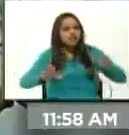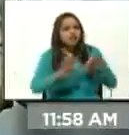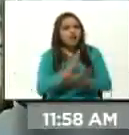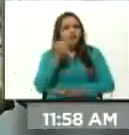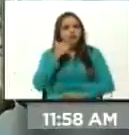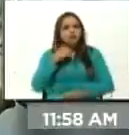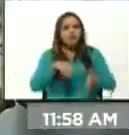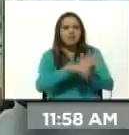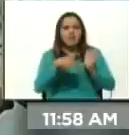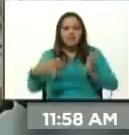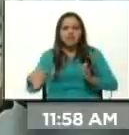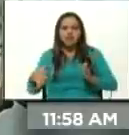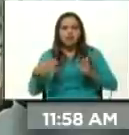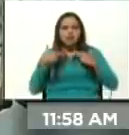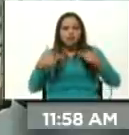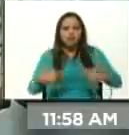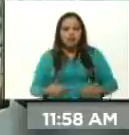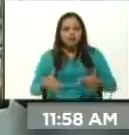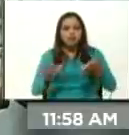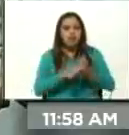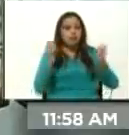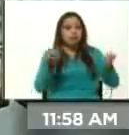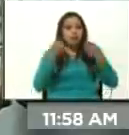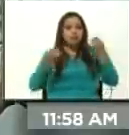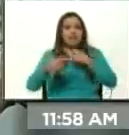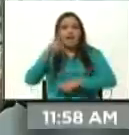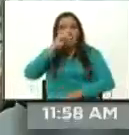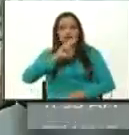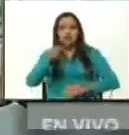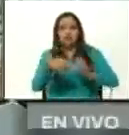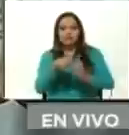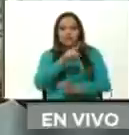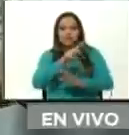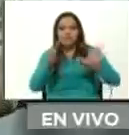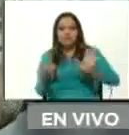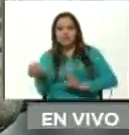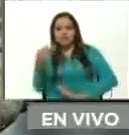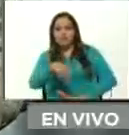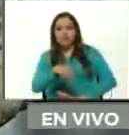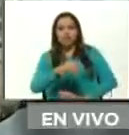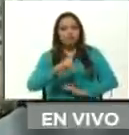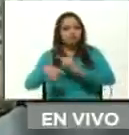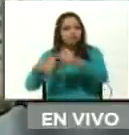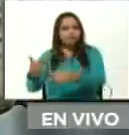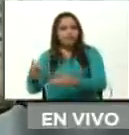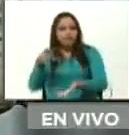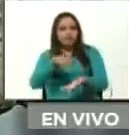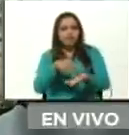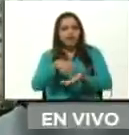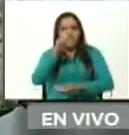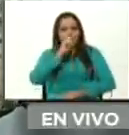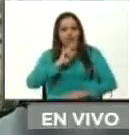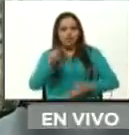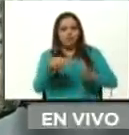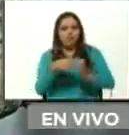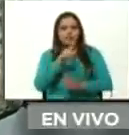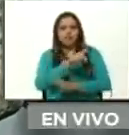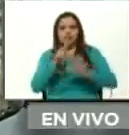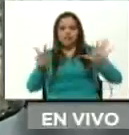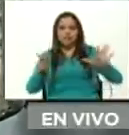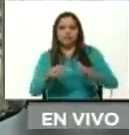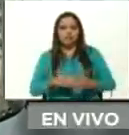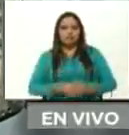humanos, tanto en las protestas violentas del año 2017 como en hechos posteriores a partir de ese año